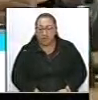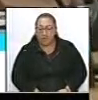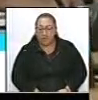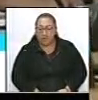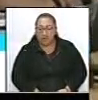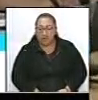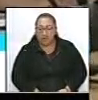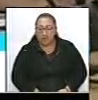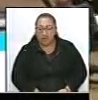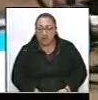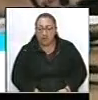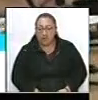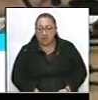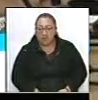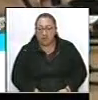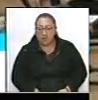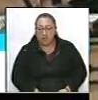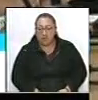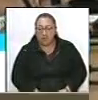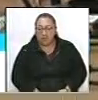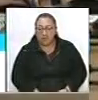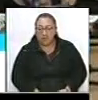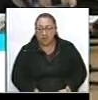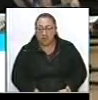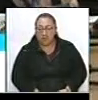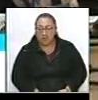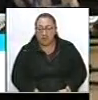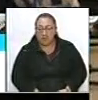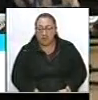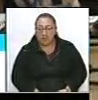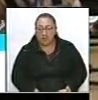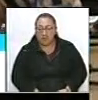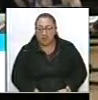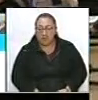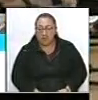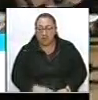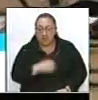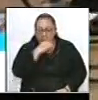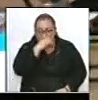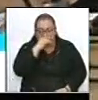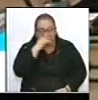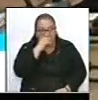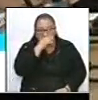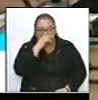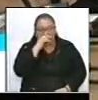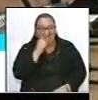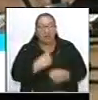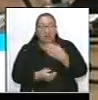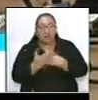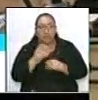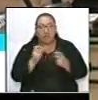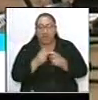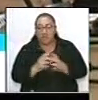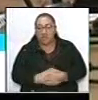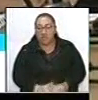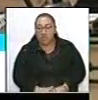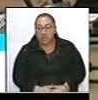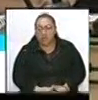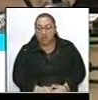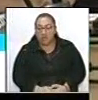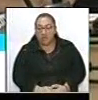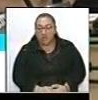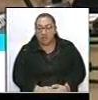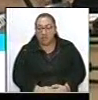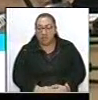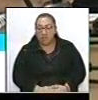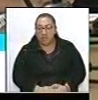Sí, Buenos días, señor congresista Jorge Castillo,